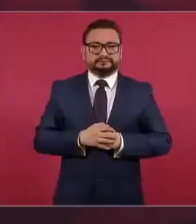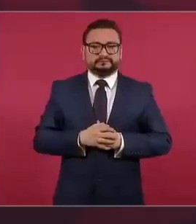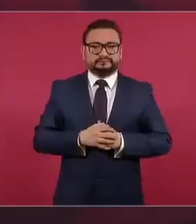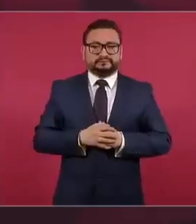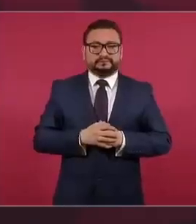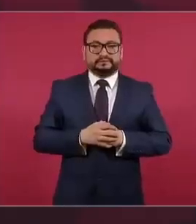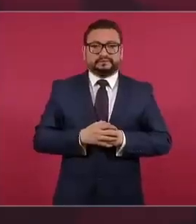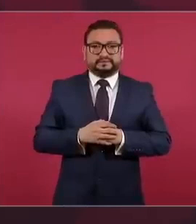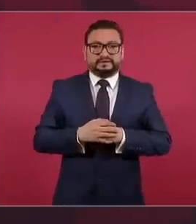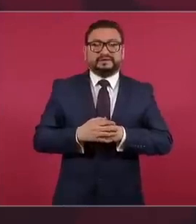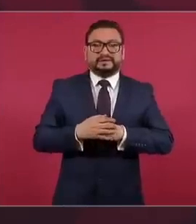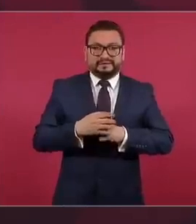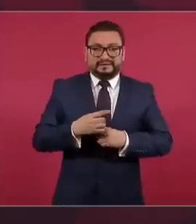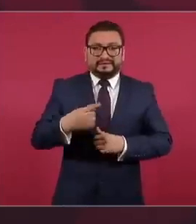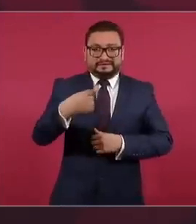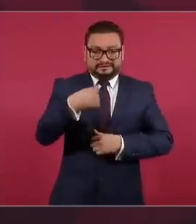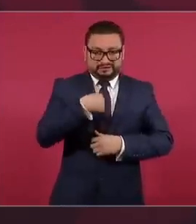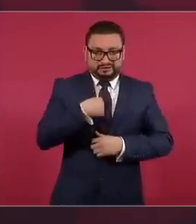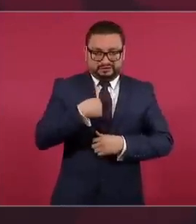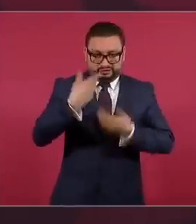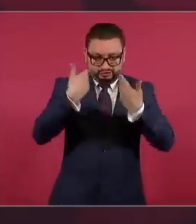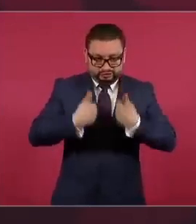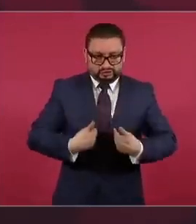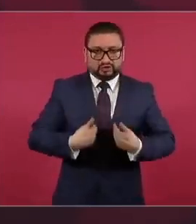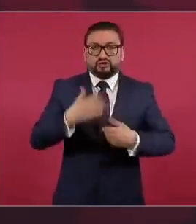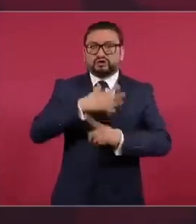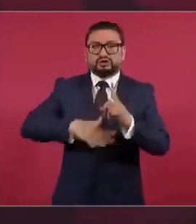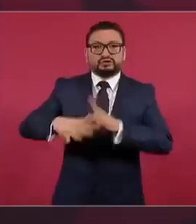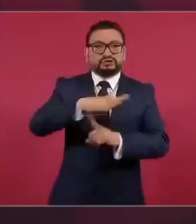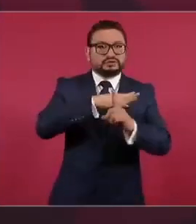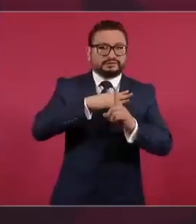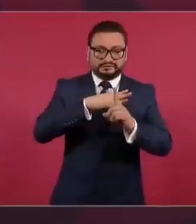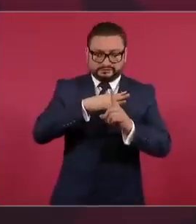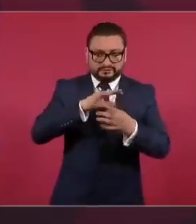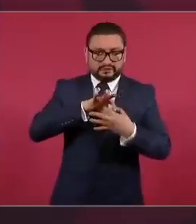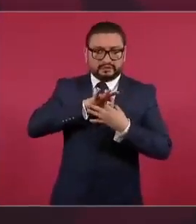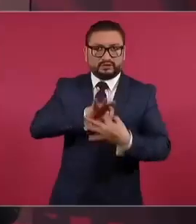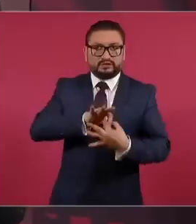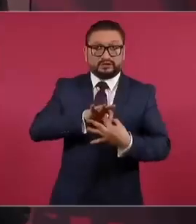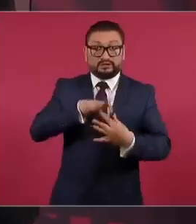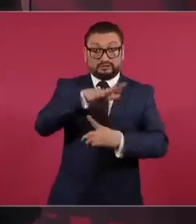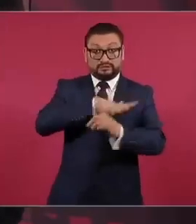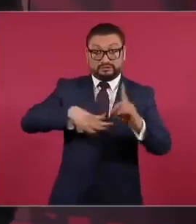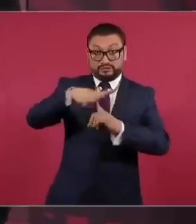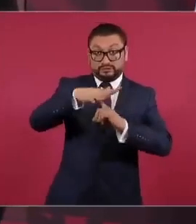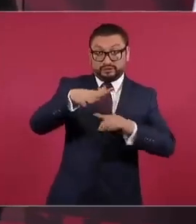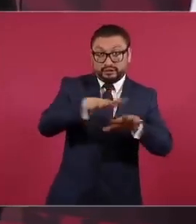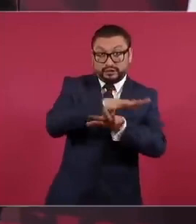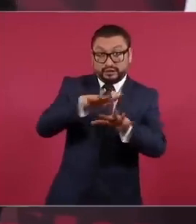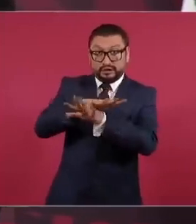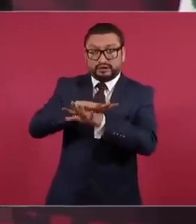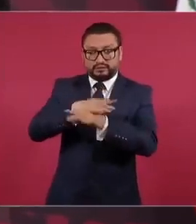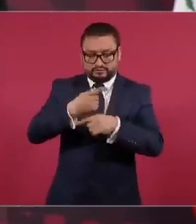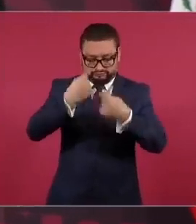Es yo y mis circunstancias, y si cambio las circunstancias, cambio yo.